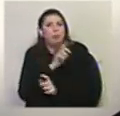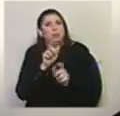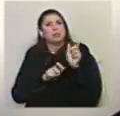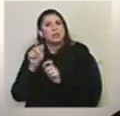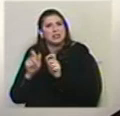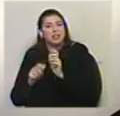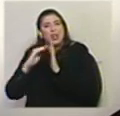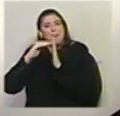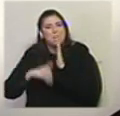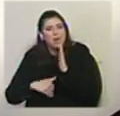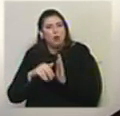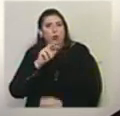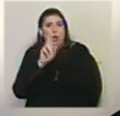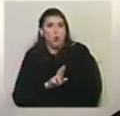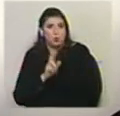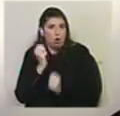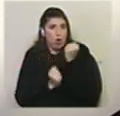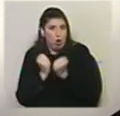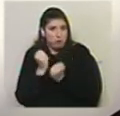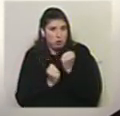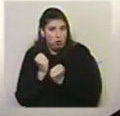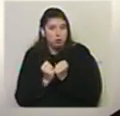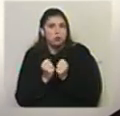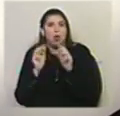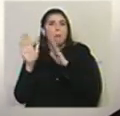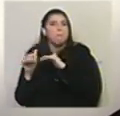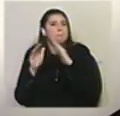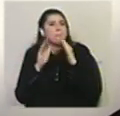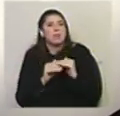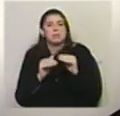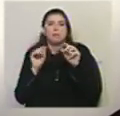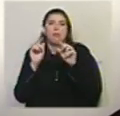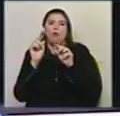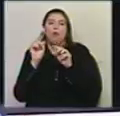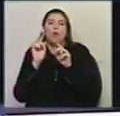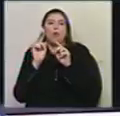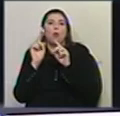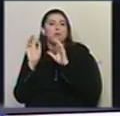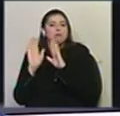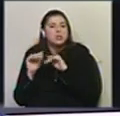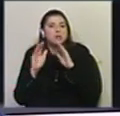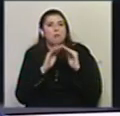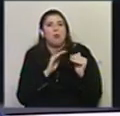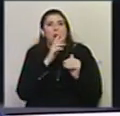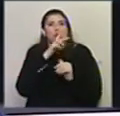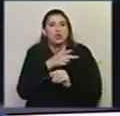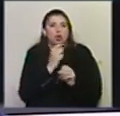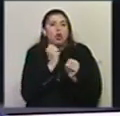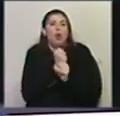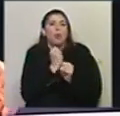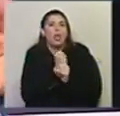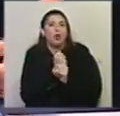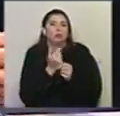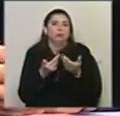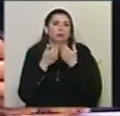de menos recursos, lo mismo que tienen los que tienen recursos. Lo mismo para los hijos de los obreros que vienen a consultarnos que